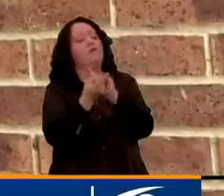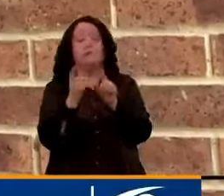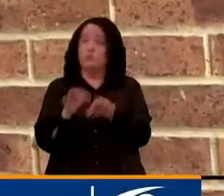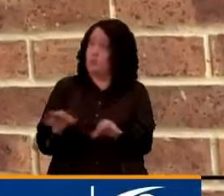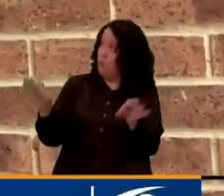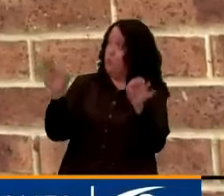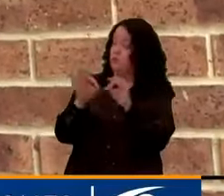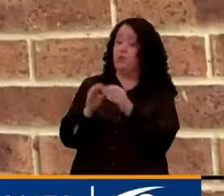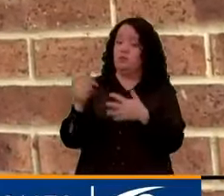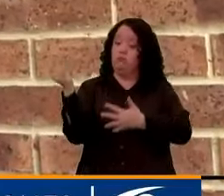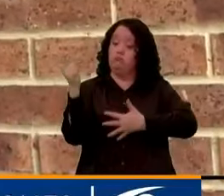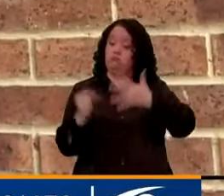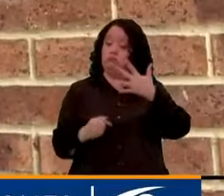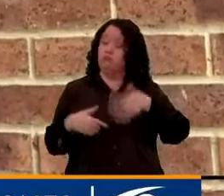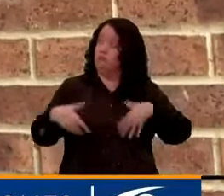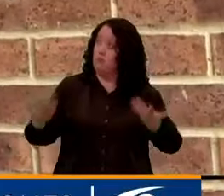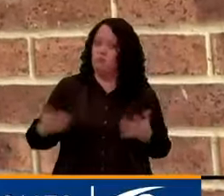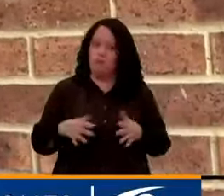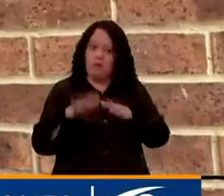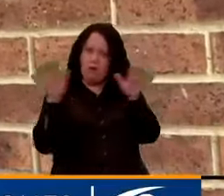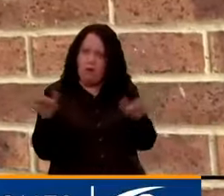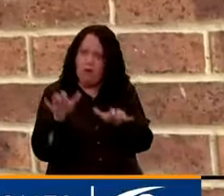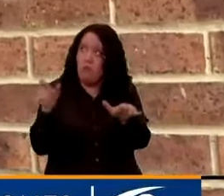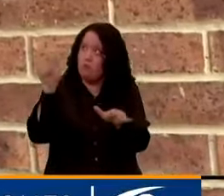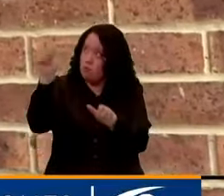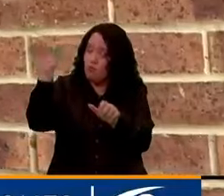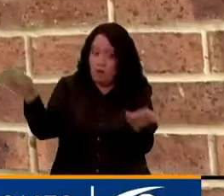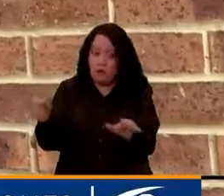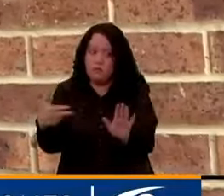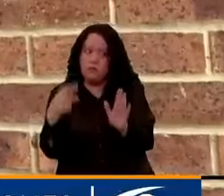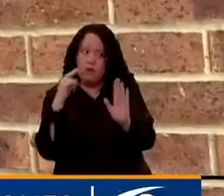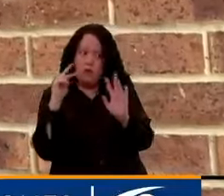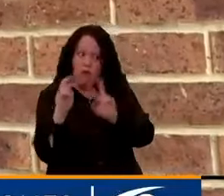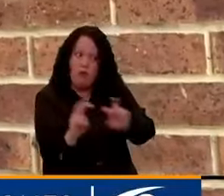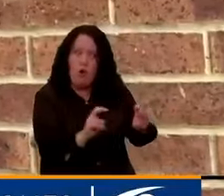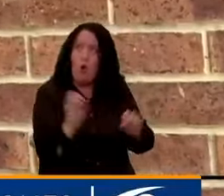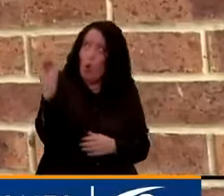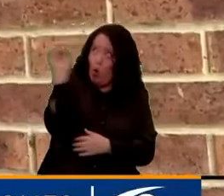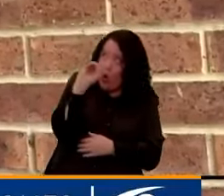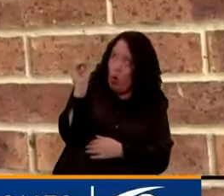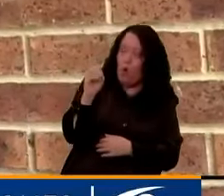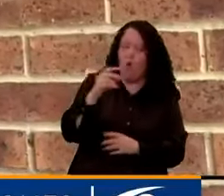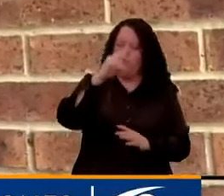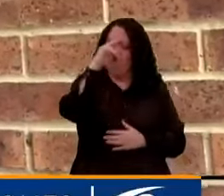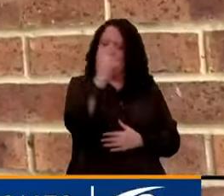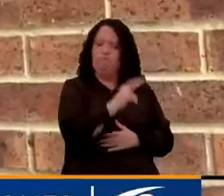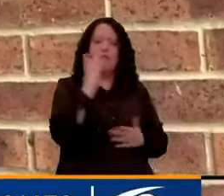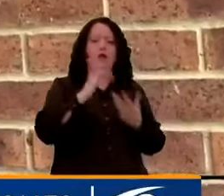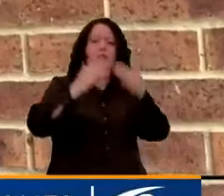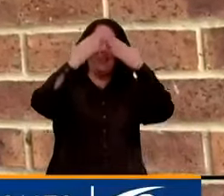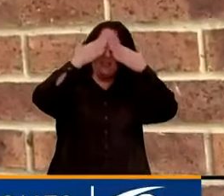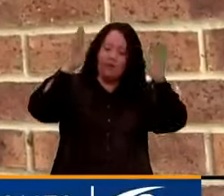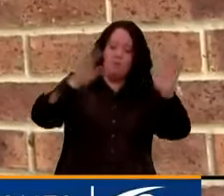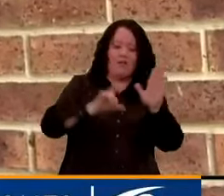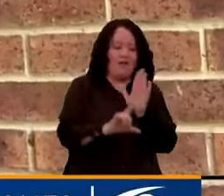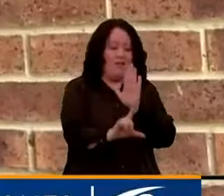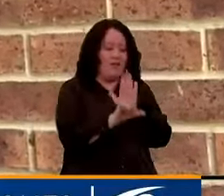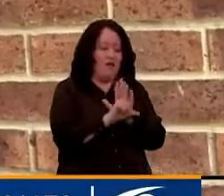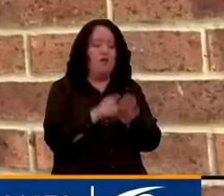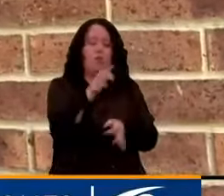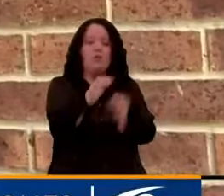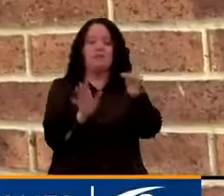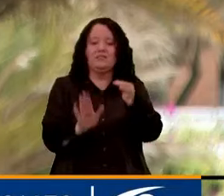en señalar si esta práctica la está desarrollando o si, por el contrario, está respetando la democracia, la ley y a los jueces